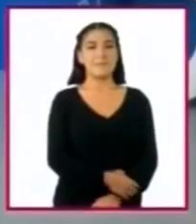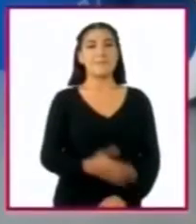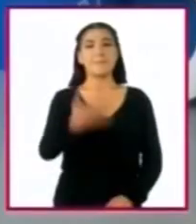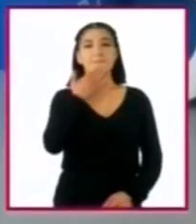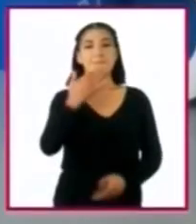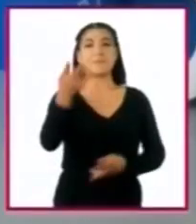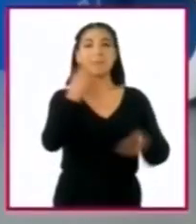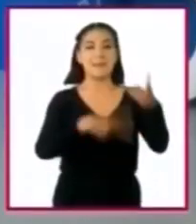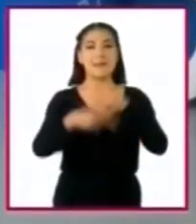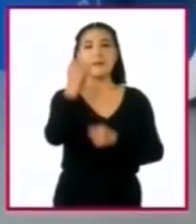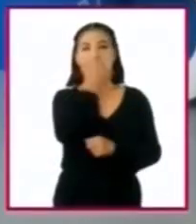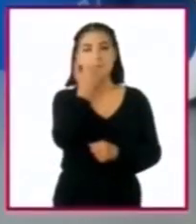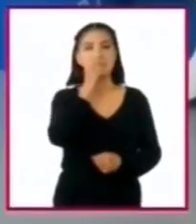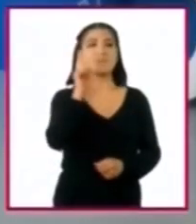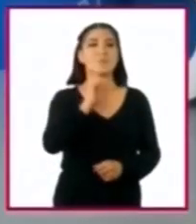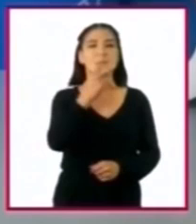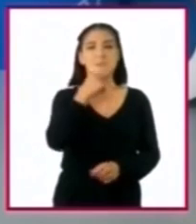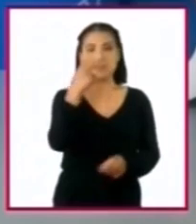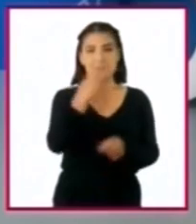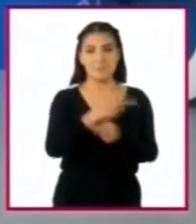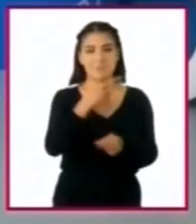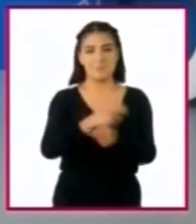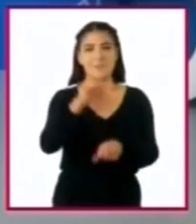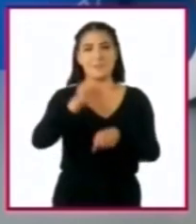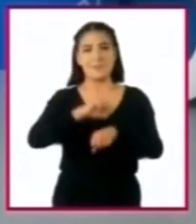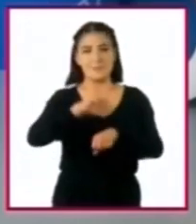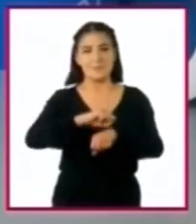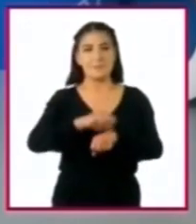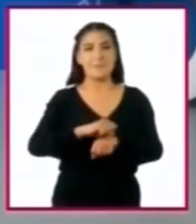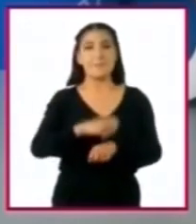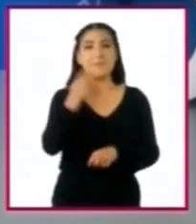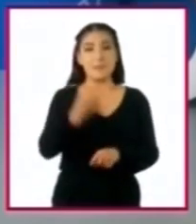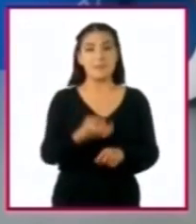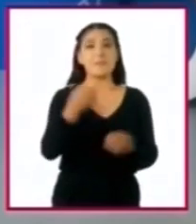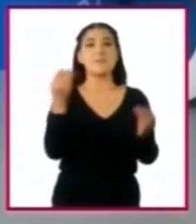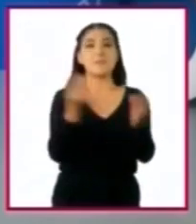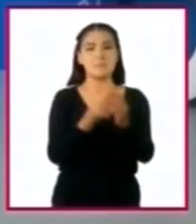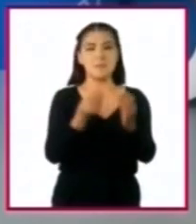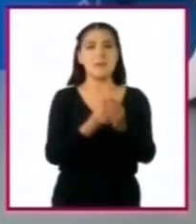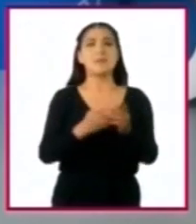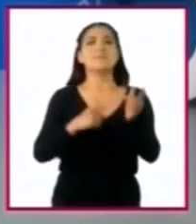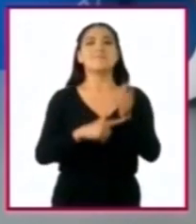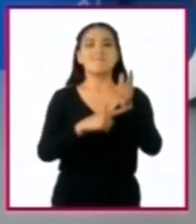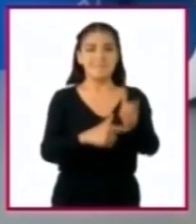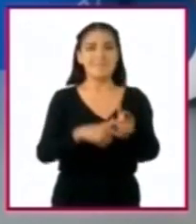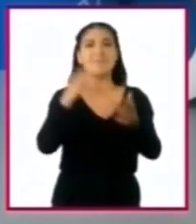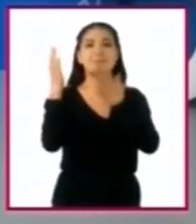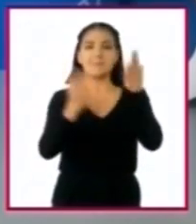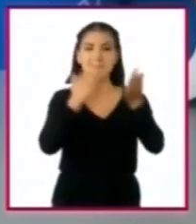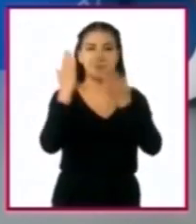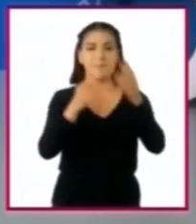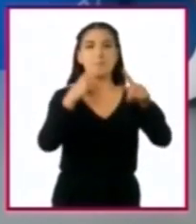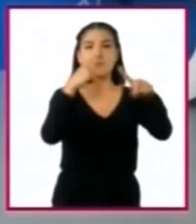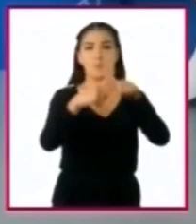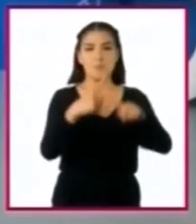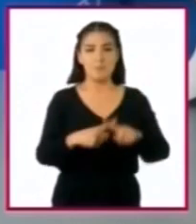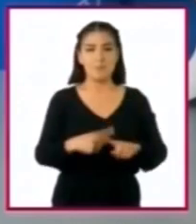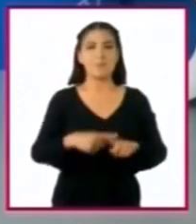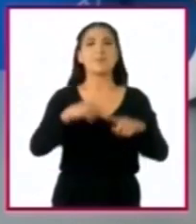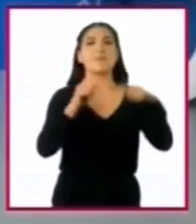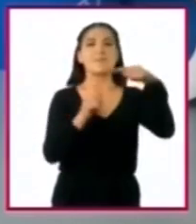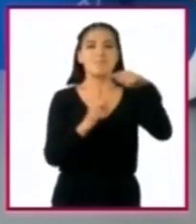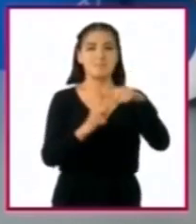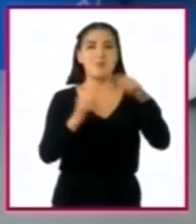Bienvenidas alumnos y alumnos de segundo grado de secundaria. En esta sesión continuaremos con el estudio de la multiplicación y